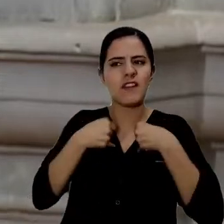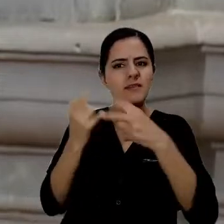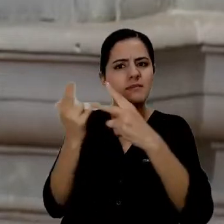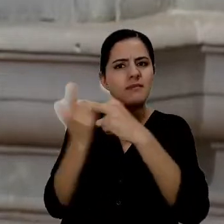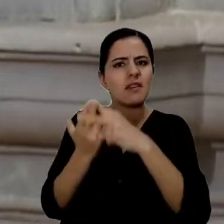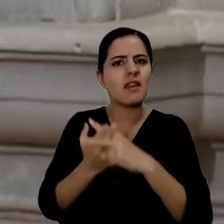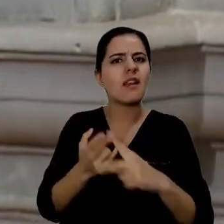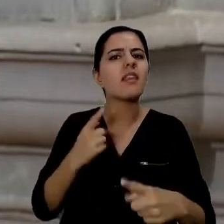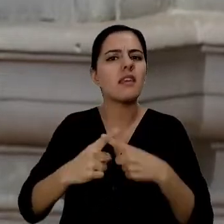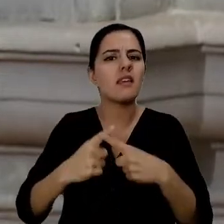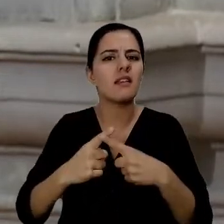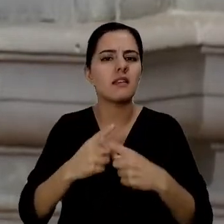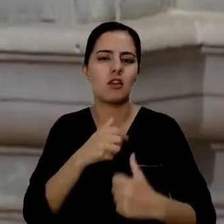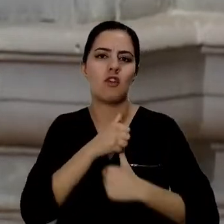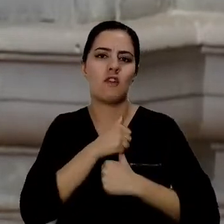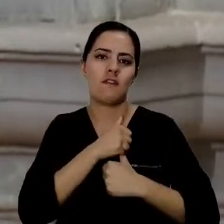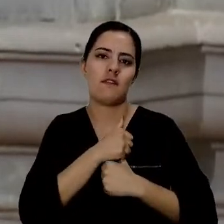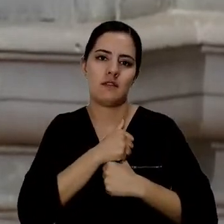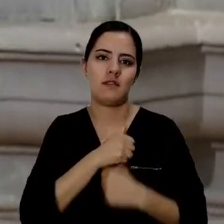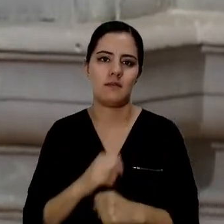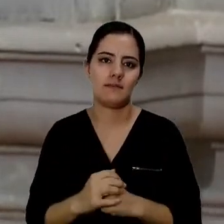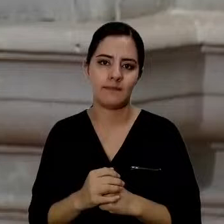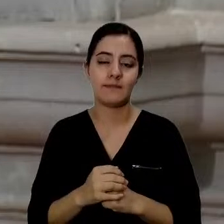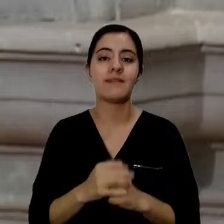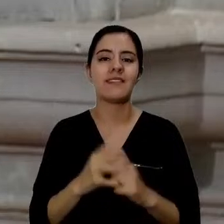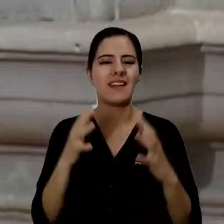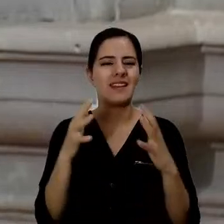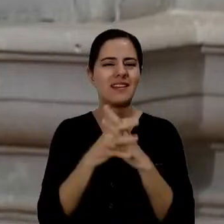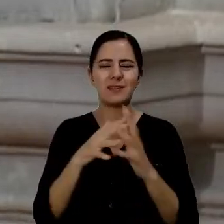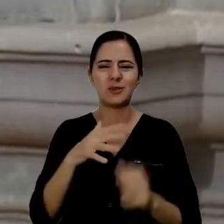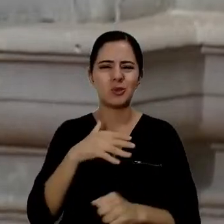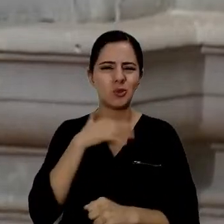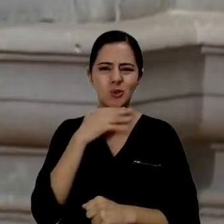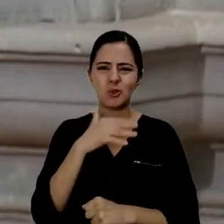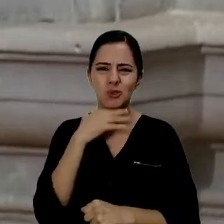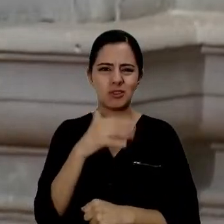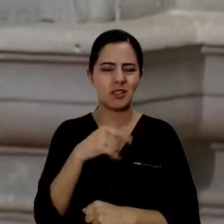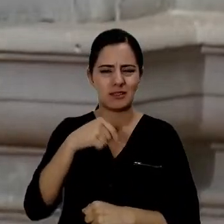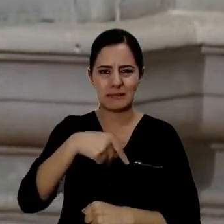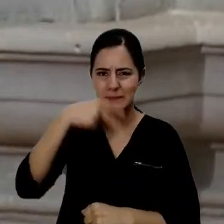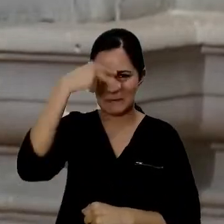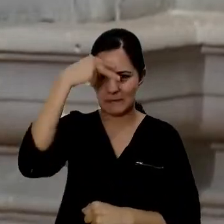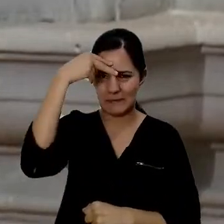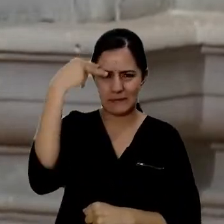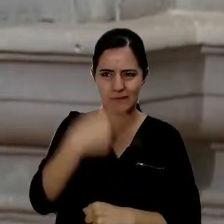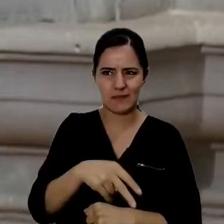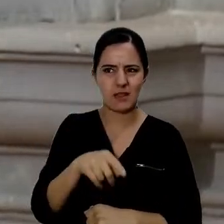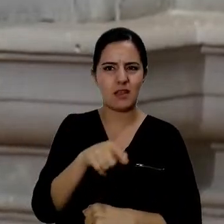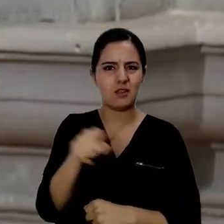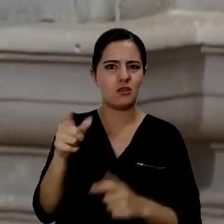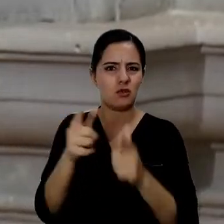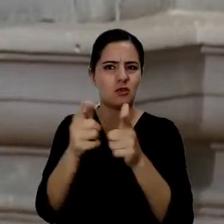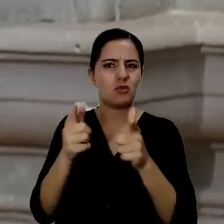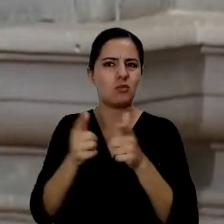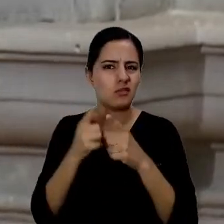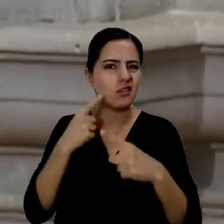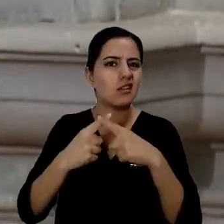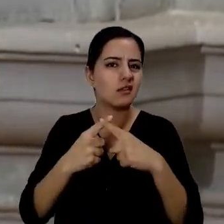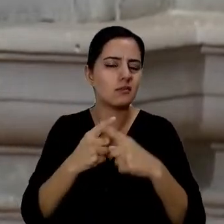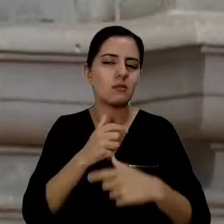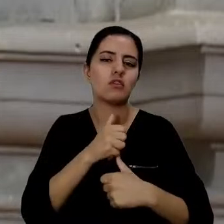con miles de desapariciones en nuestro país para atacar a los grupos guerrilleros, llevado a cabo por las fuerzas